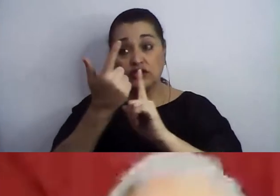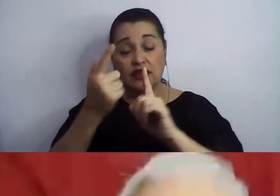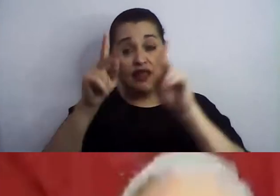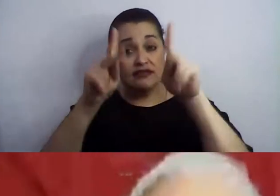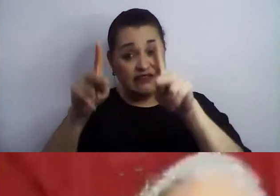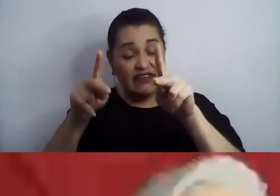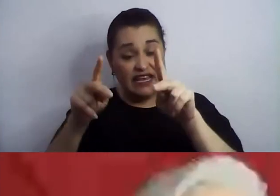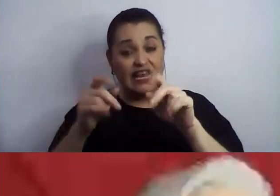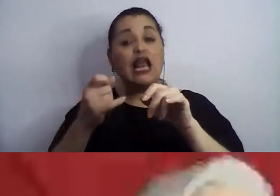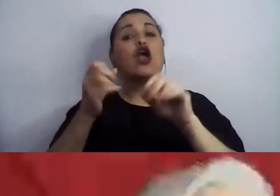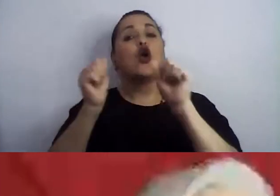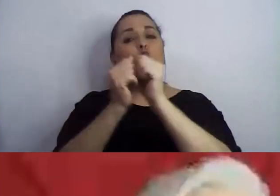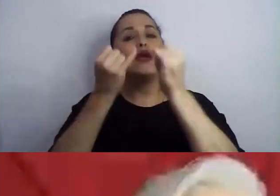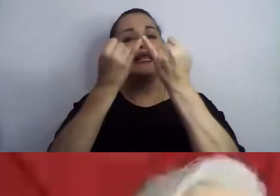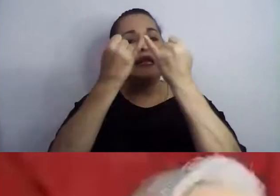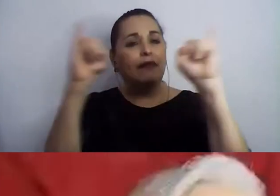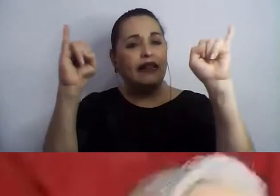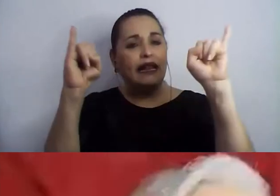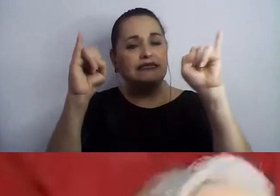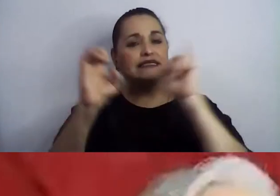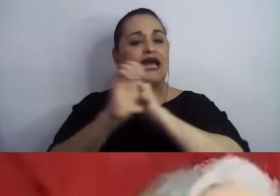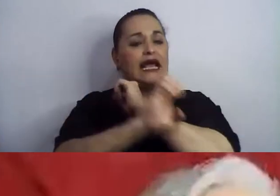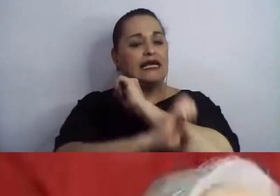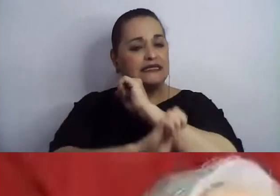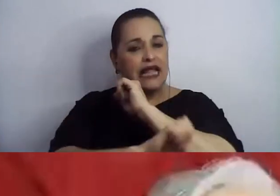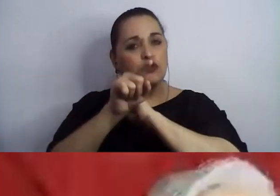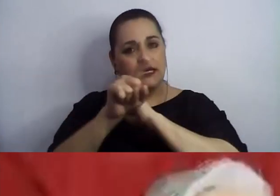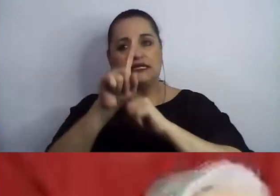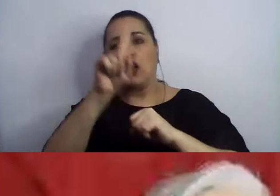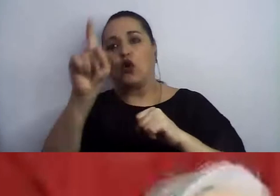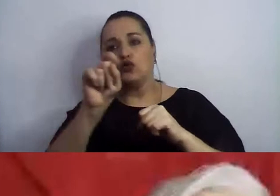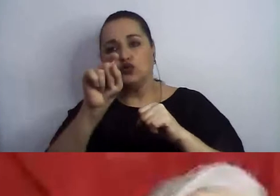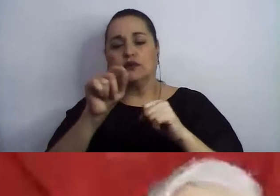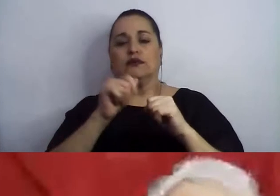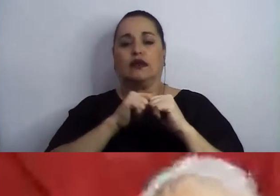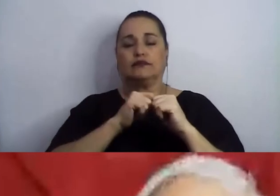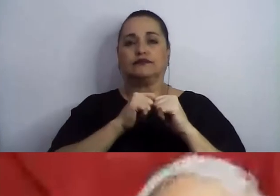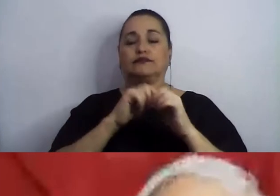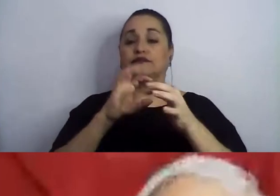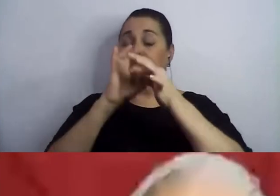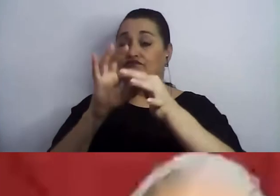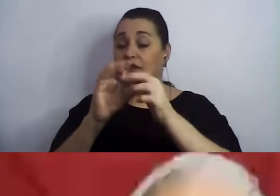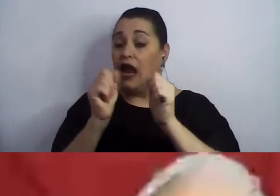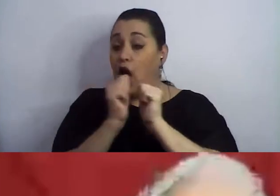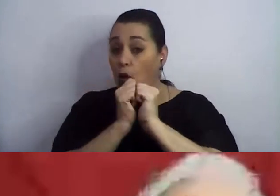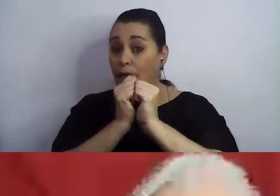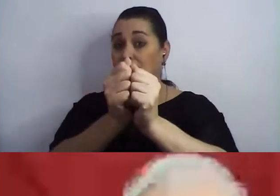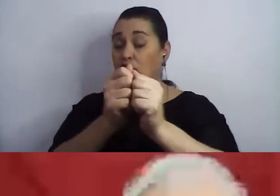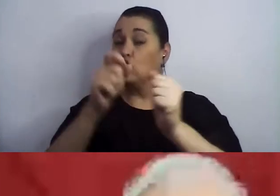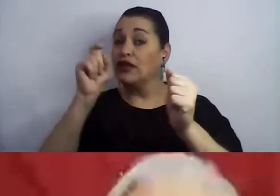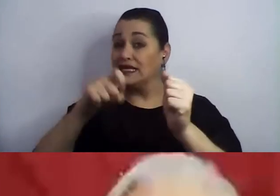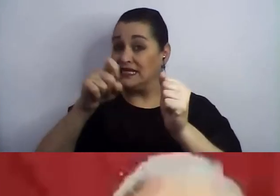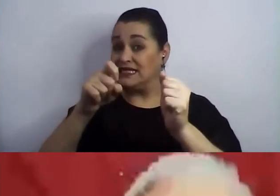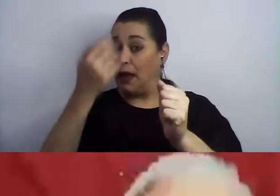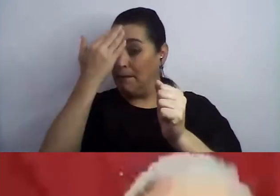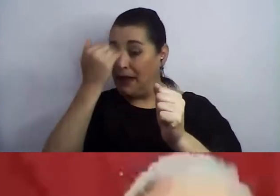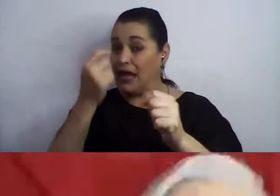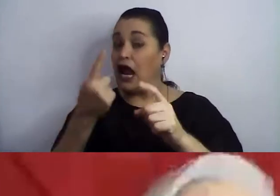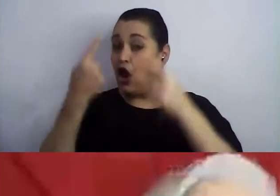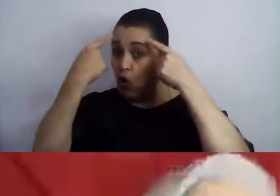puede hacer, con independencia de los estados, esta consulta. En cuanto al acompañamiento que requerimos para llevar a cabo esta